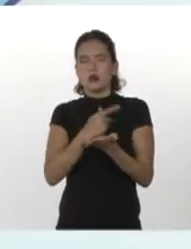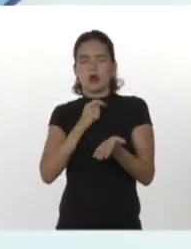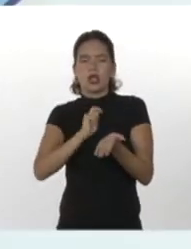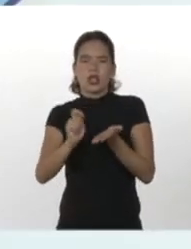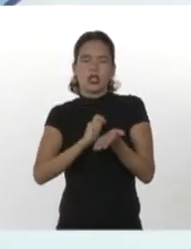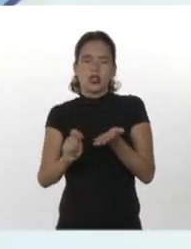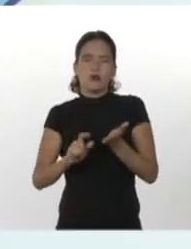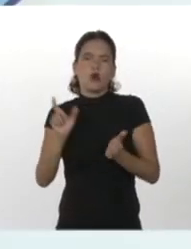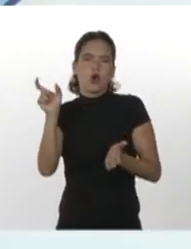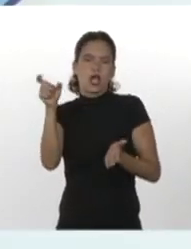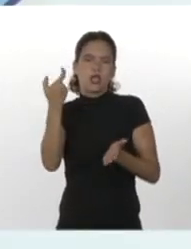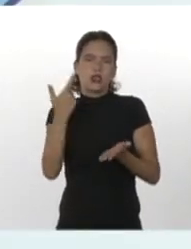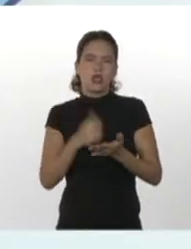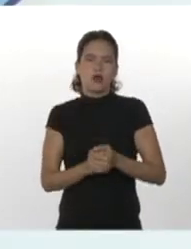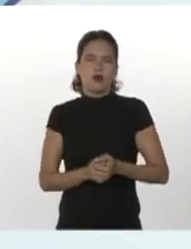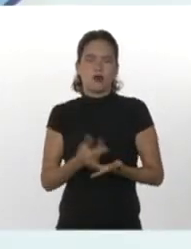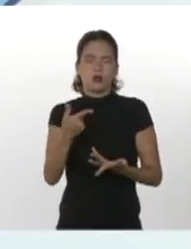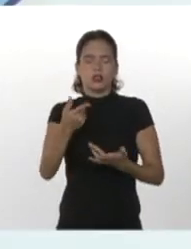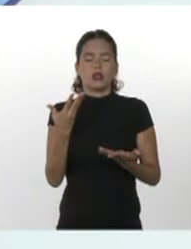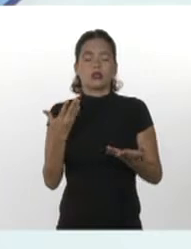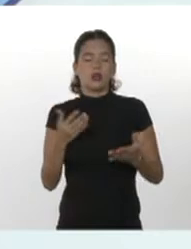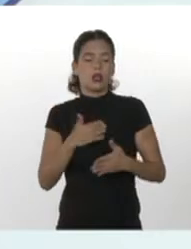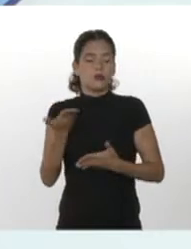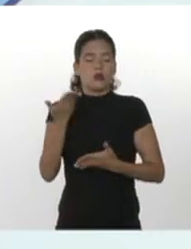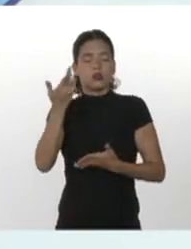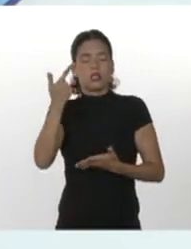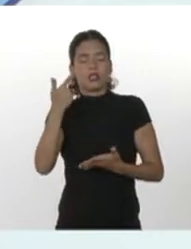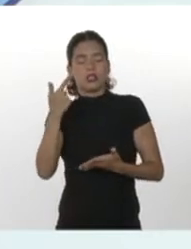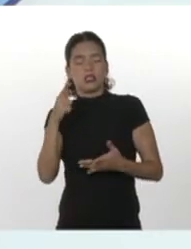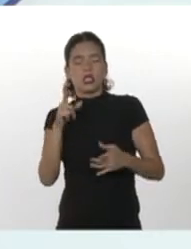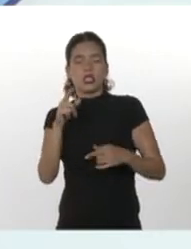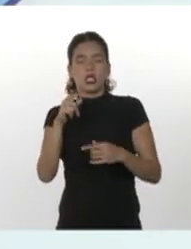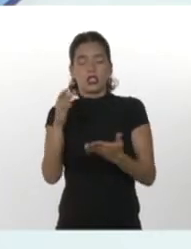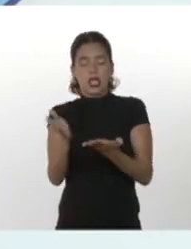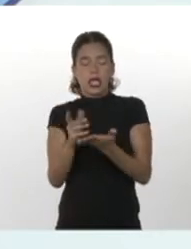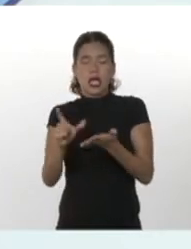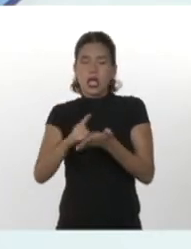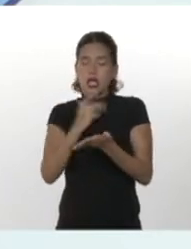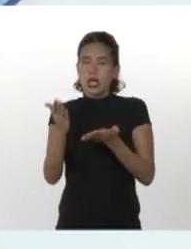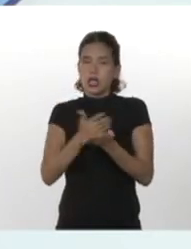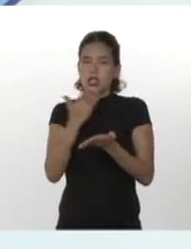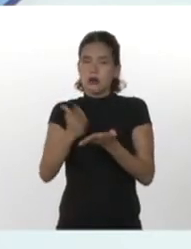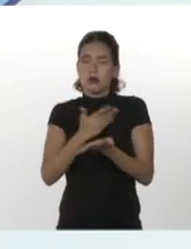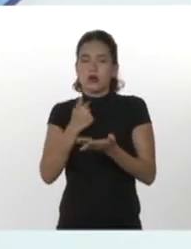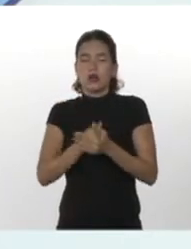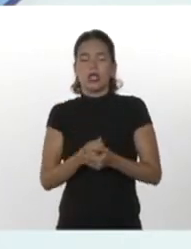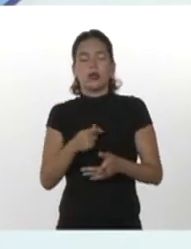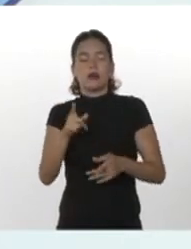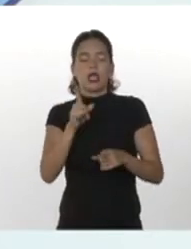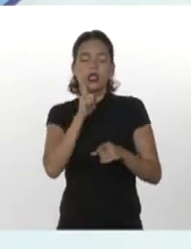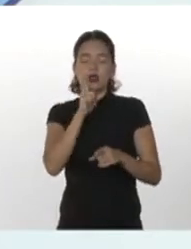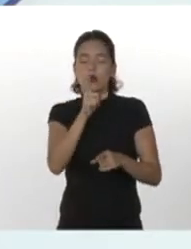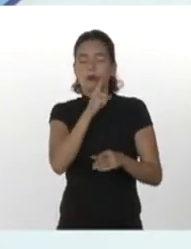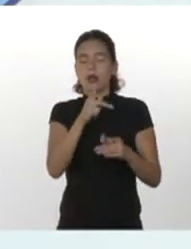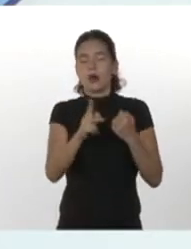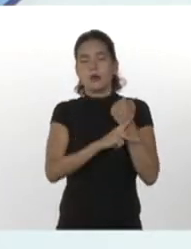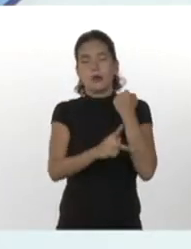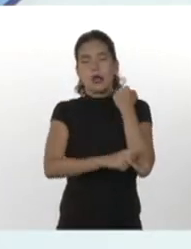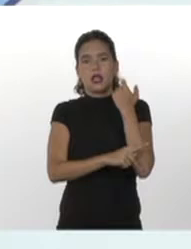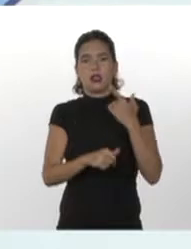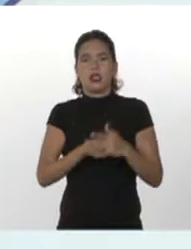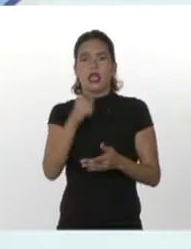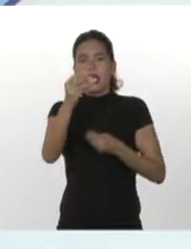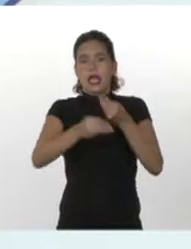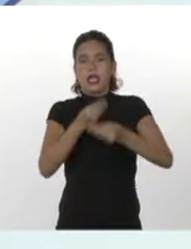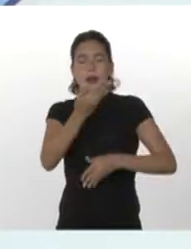sea, fue tanto el repunte que tuvo la novela que incluso el parque le colocan el nombre de Santos Luzardo. Él ejerce el